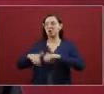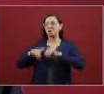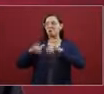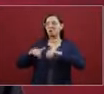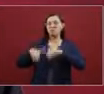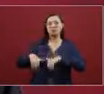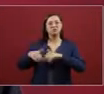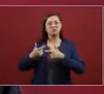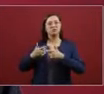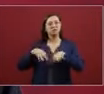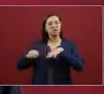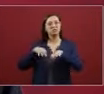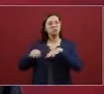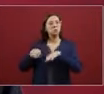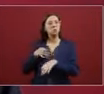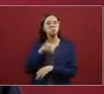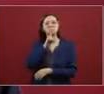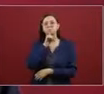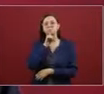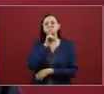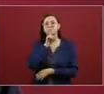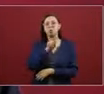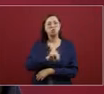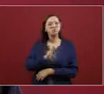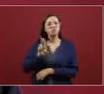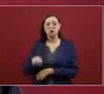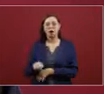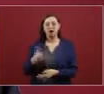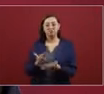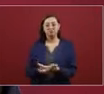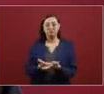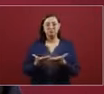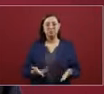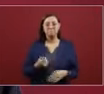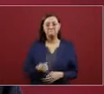para un periodo similar.